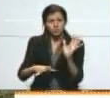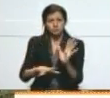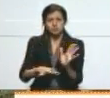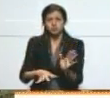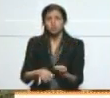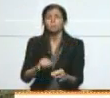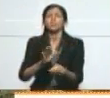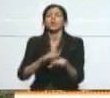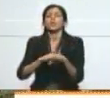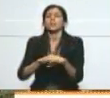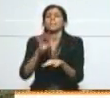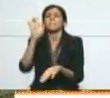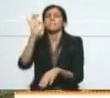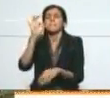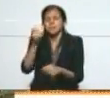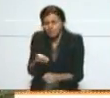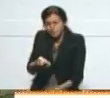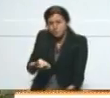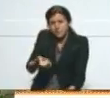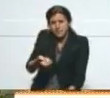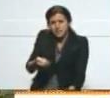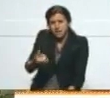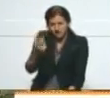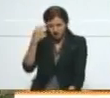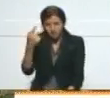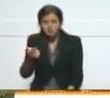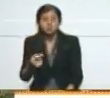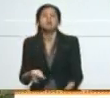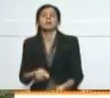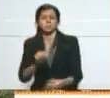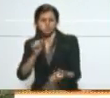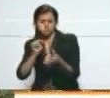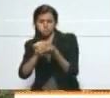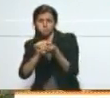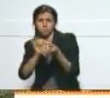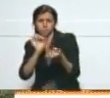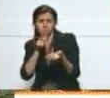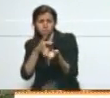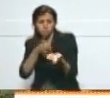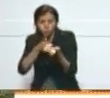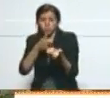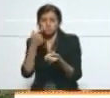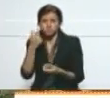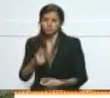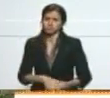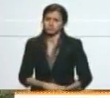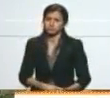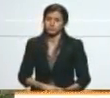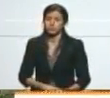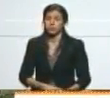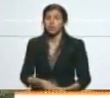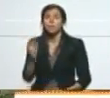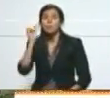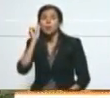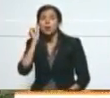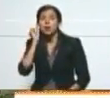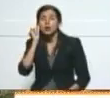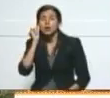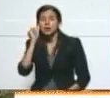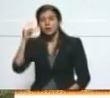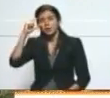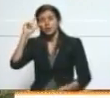metra. Se matan entre ellos. La fiscalía no ve esto, no, ellas no los ven, porque ellos están metidos en la